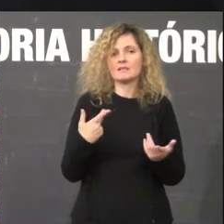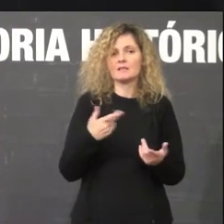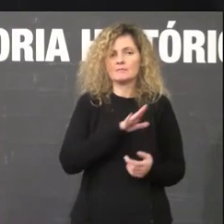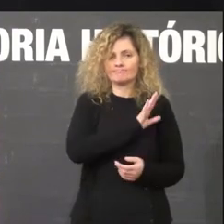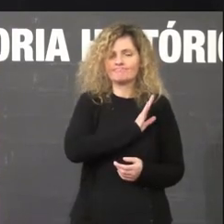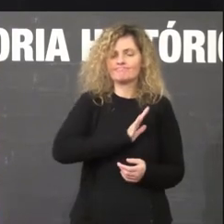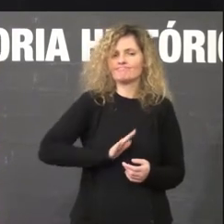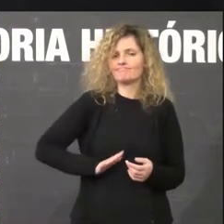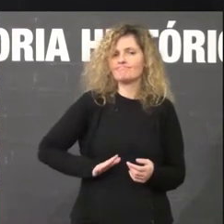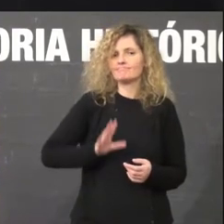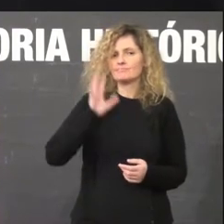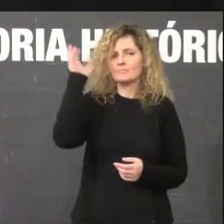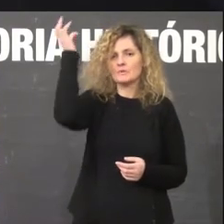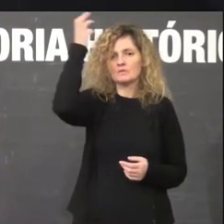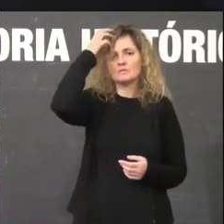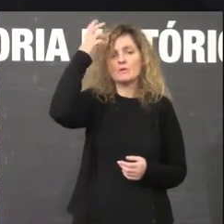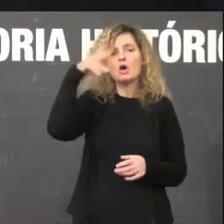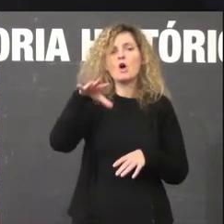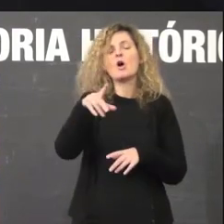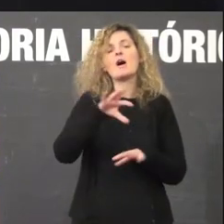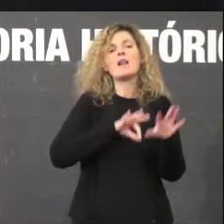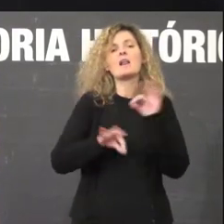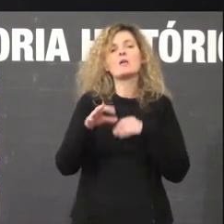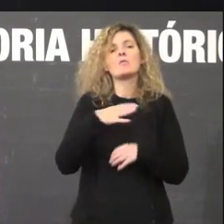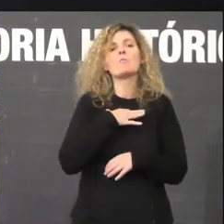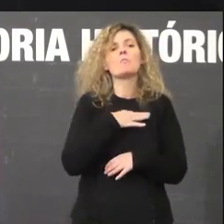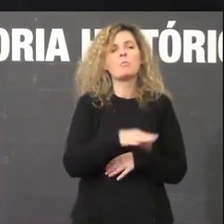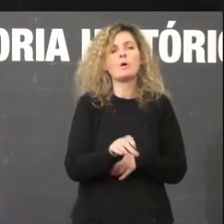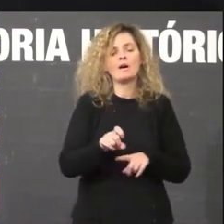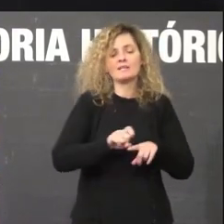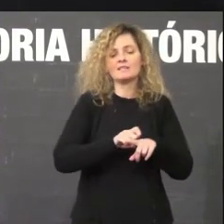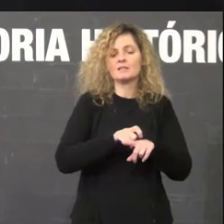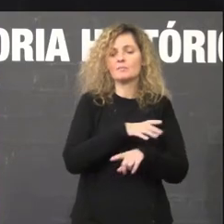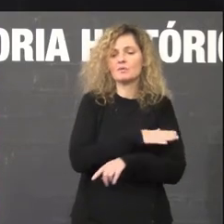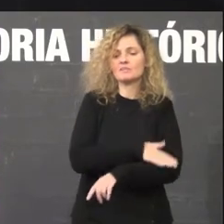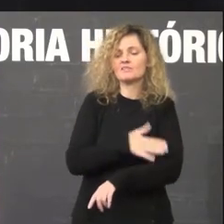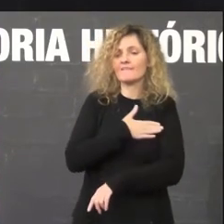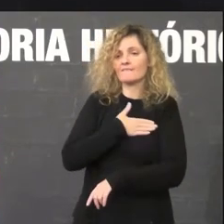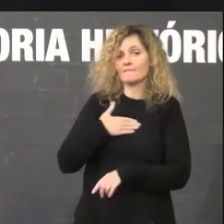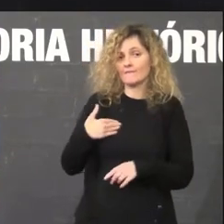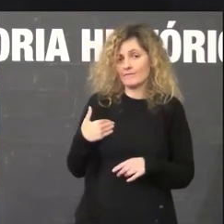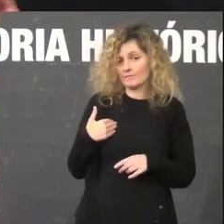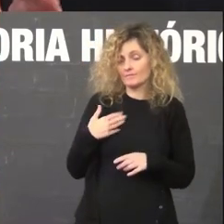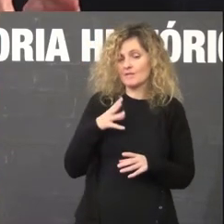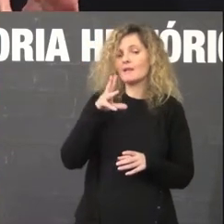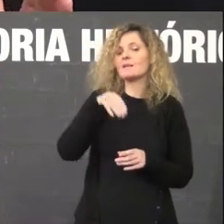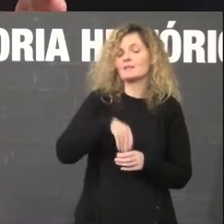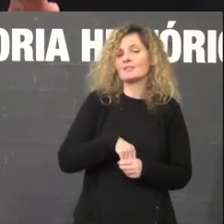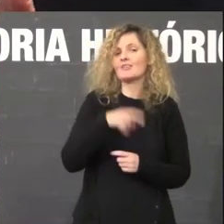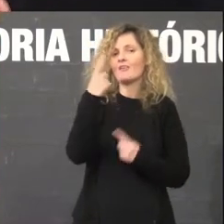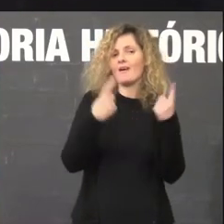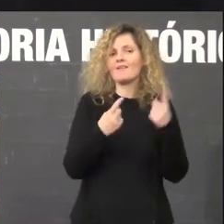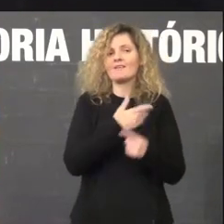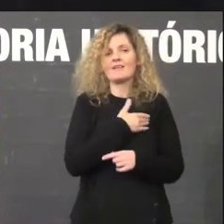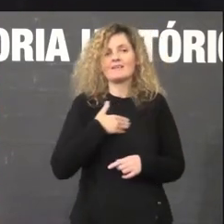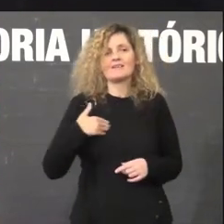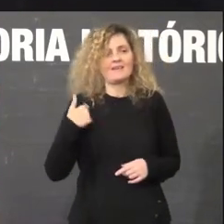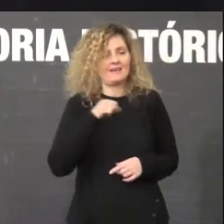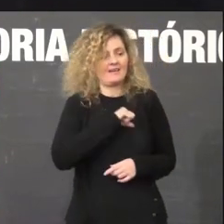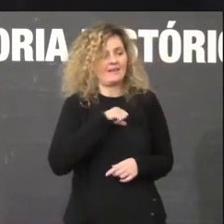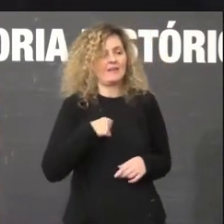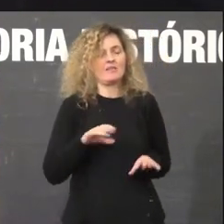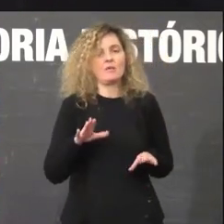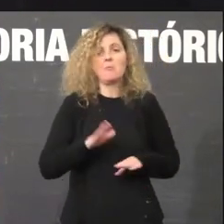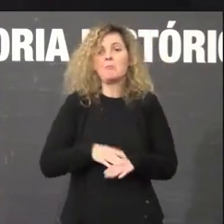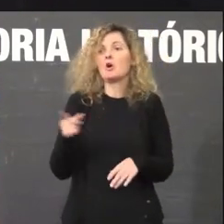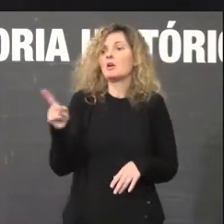sigue pendente a soberanía para elexir que tipo de Estado queremos, incluso aqueles que queiran ser independentes, porque